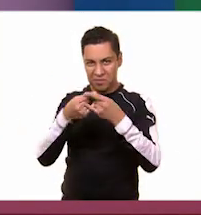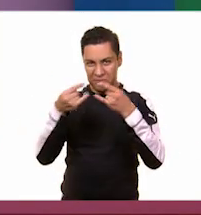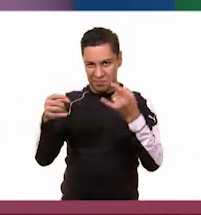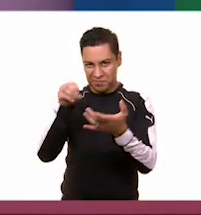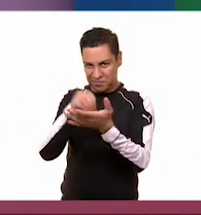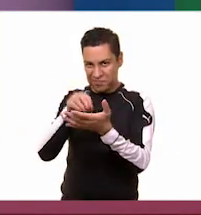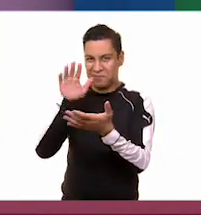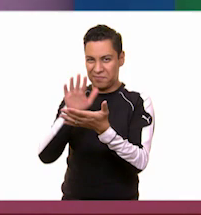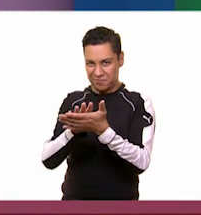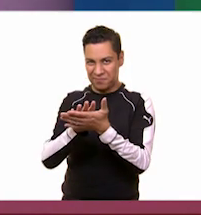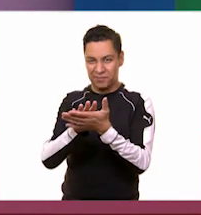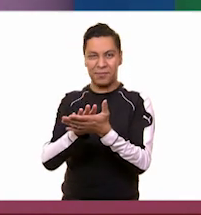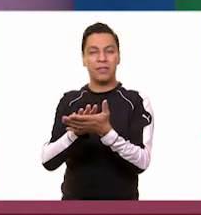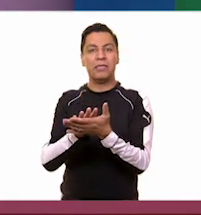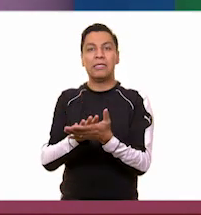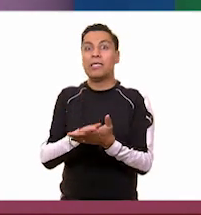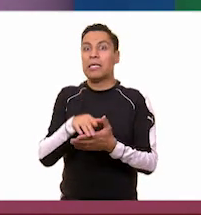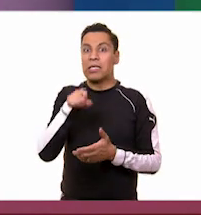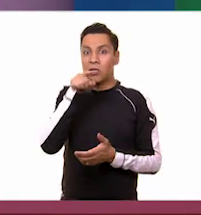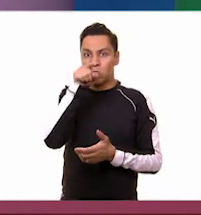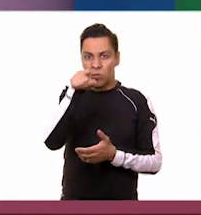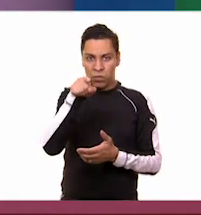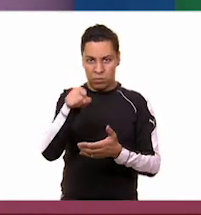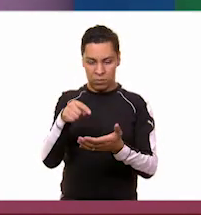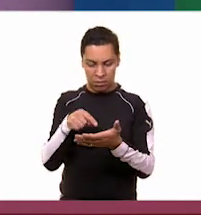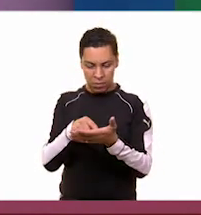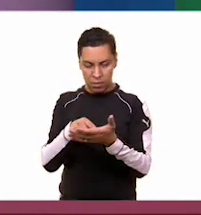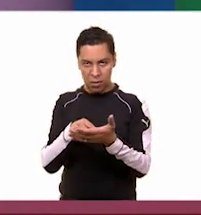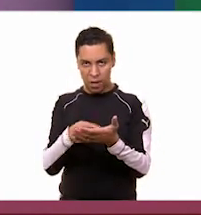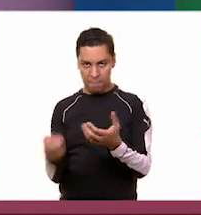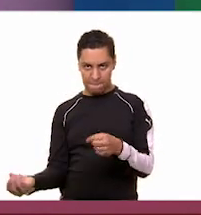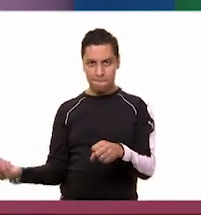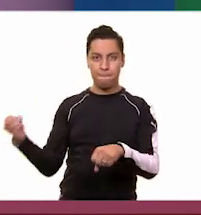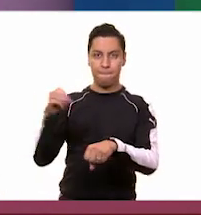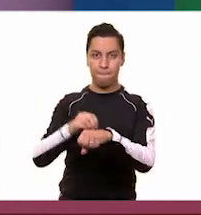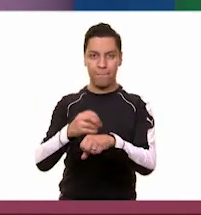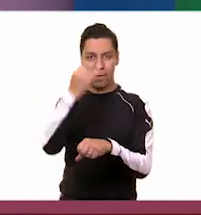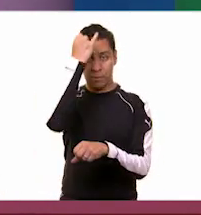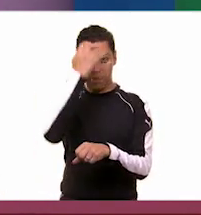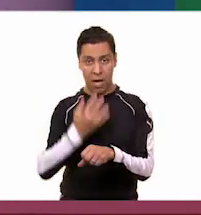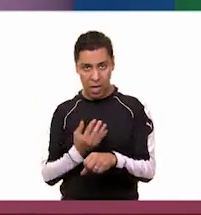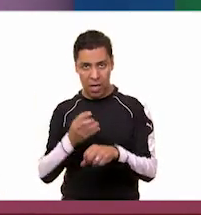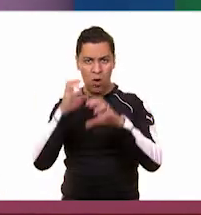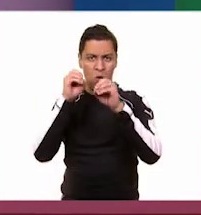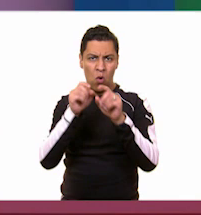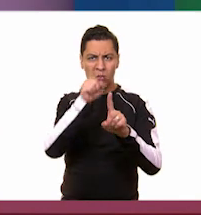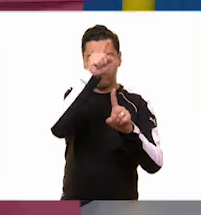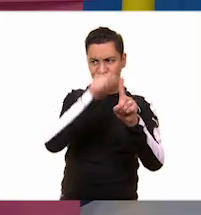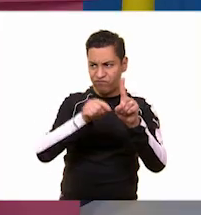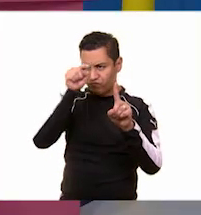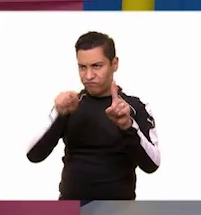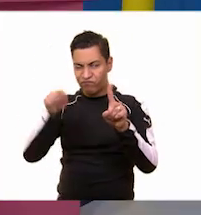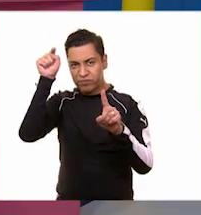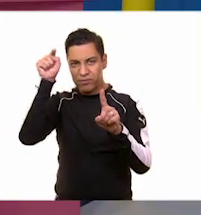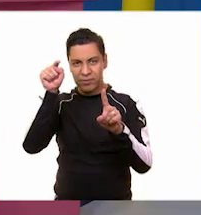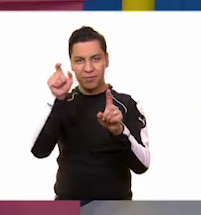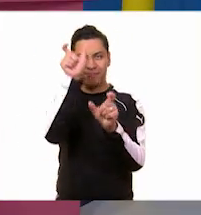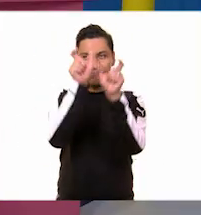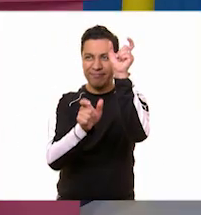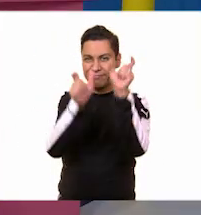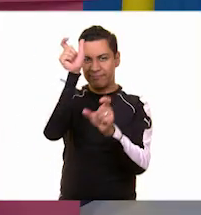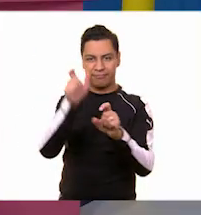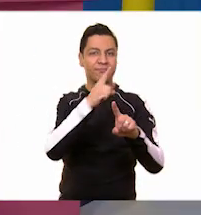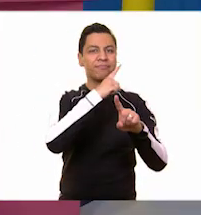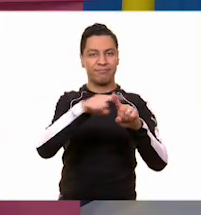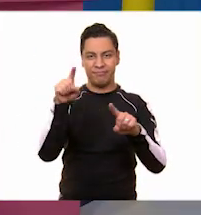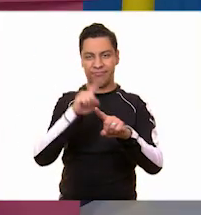que el lector comprenda mejor el suceso, le agrega imágenes o gráficos. Órale, Raulito, sí que te